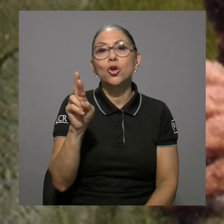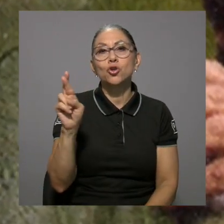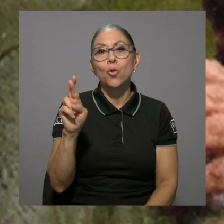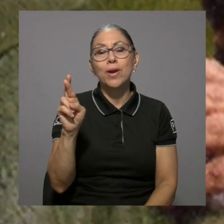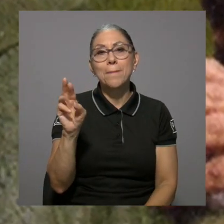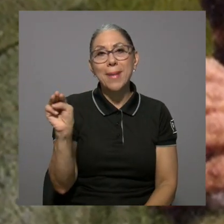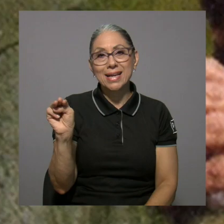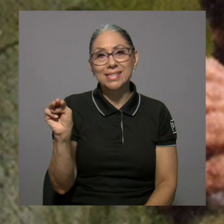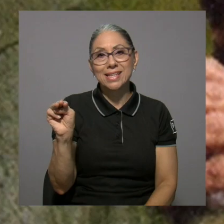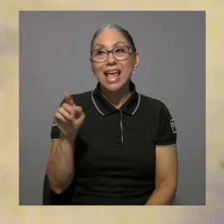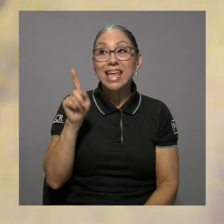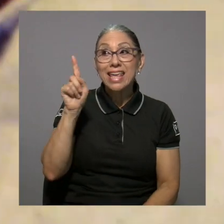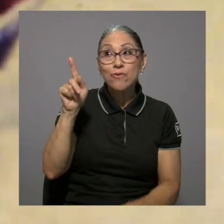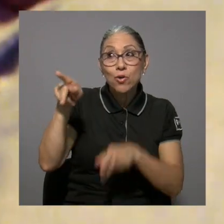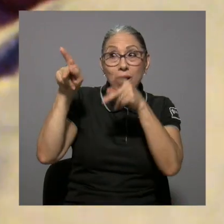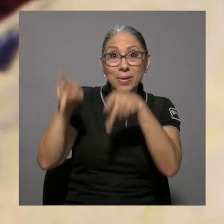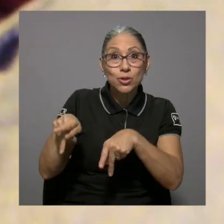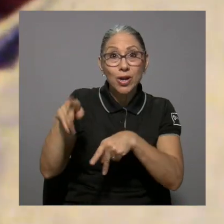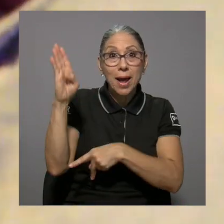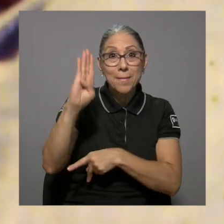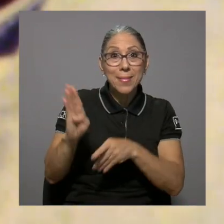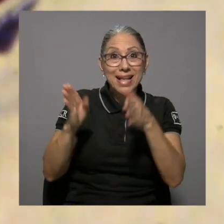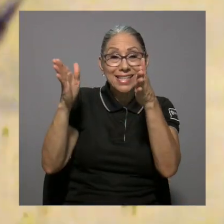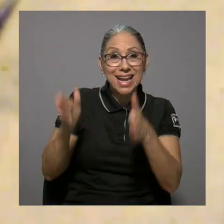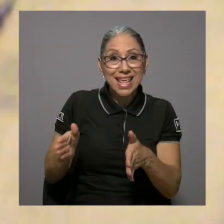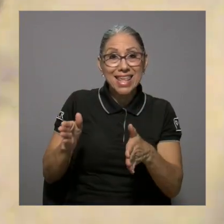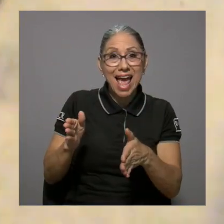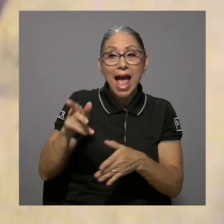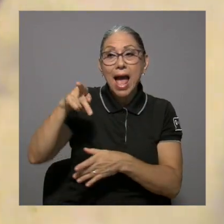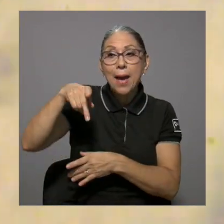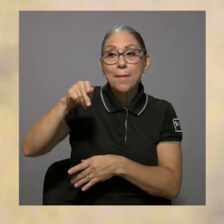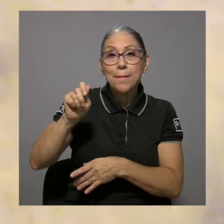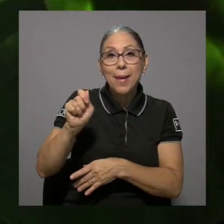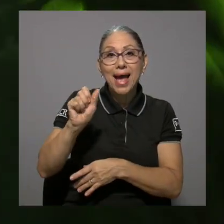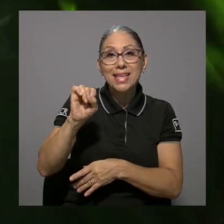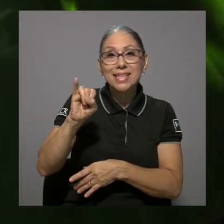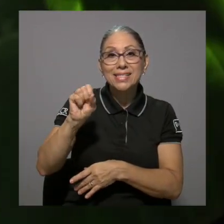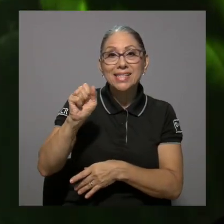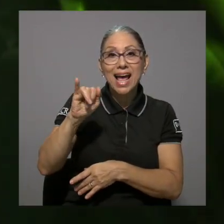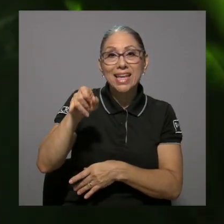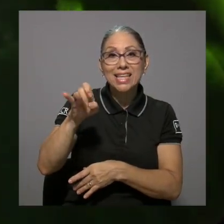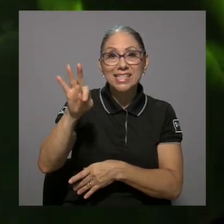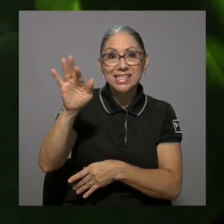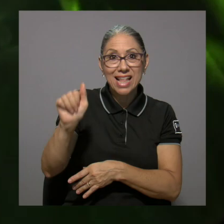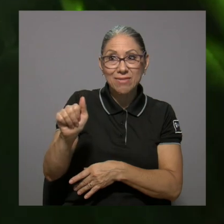uno de los paisajistas, en este caso brasileño, que puso en valor la